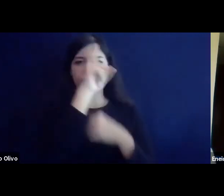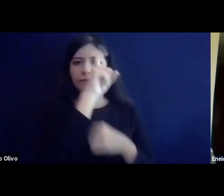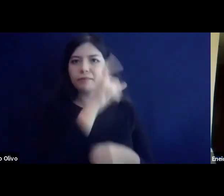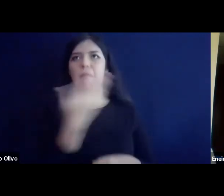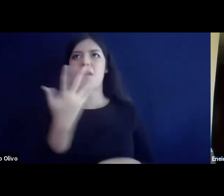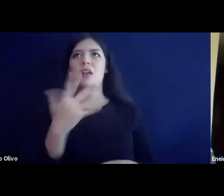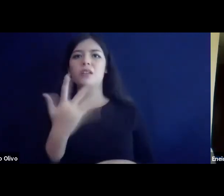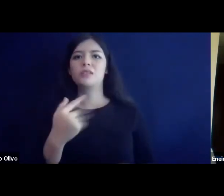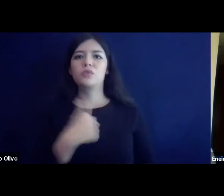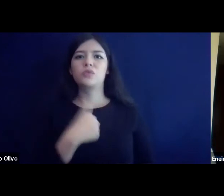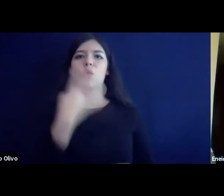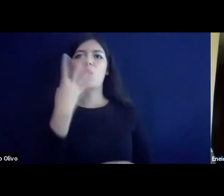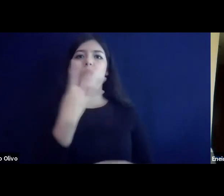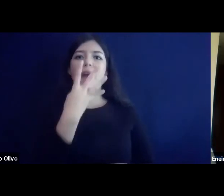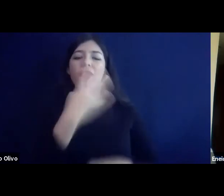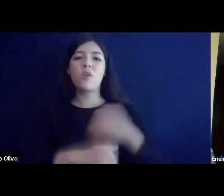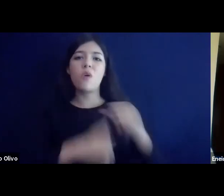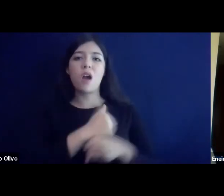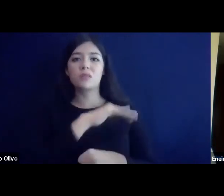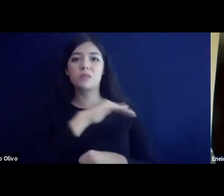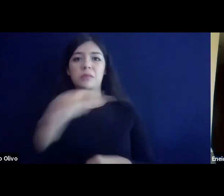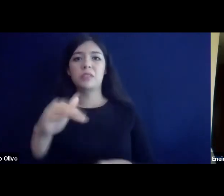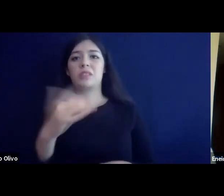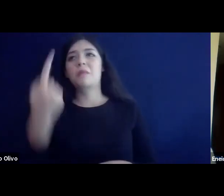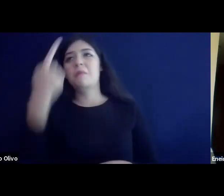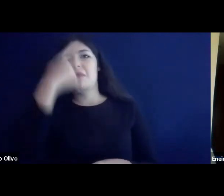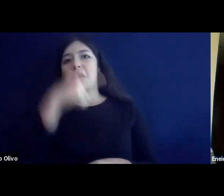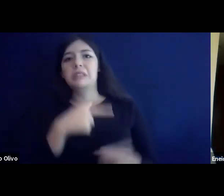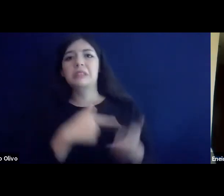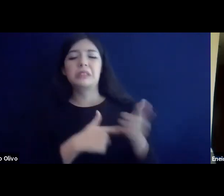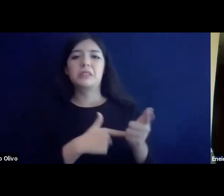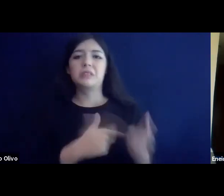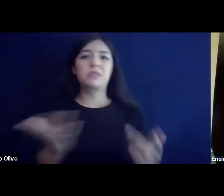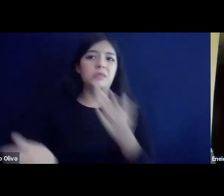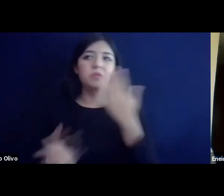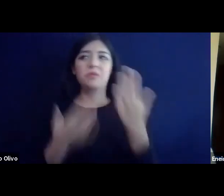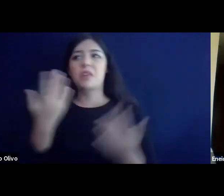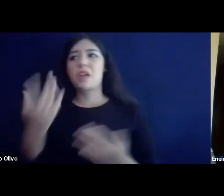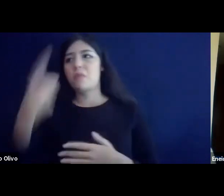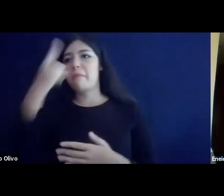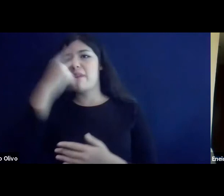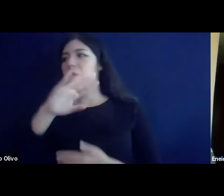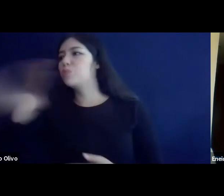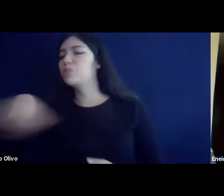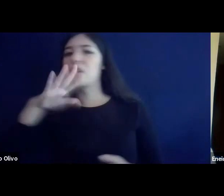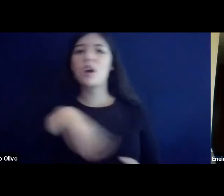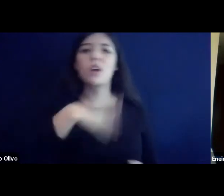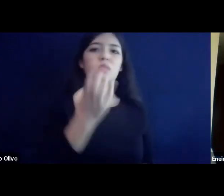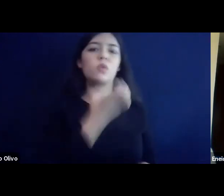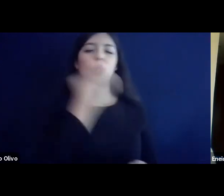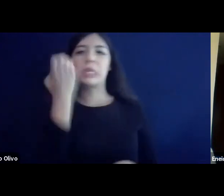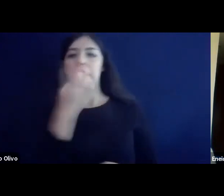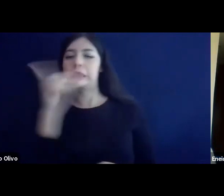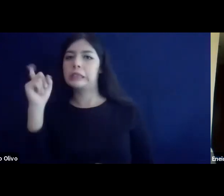poder conseguir que se me abriera alguna puerta. Ya para entonces yo empecé